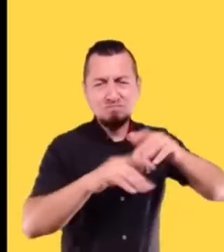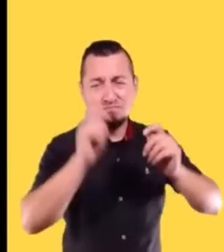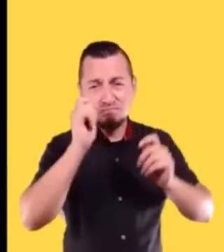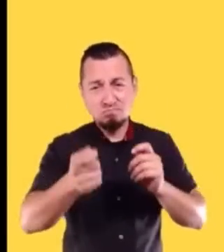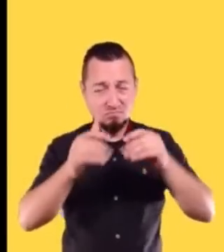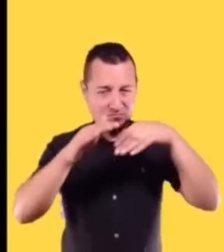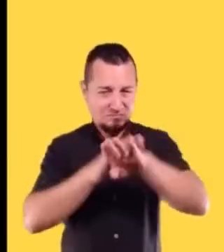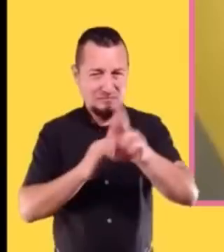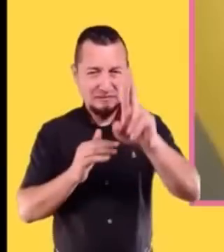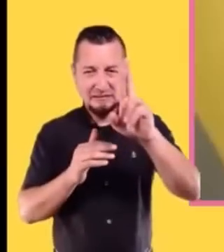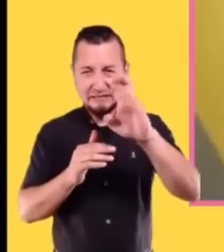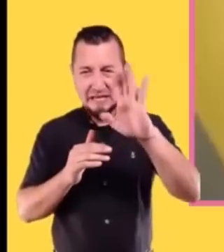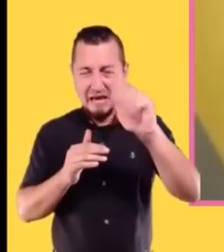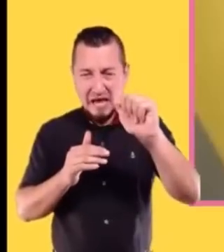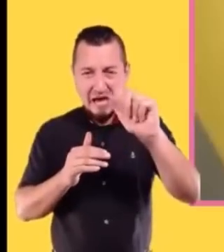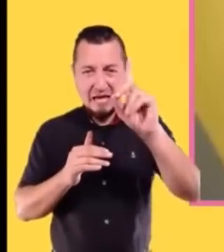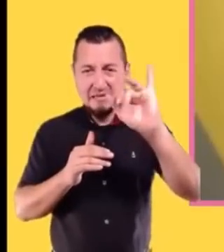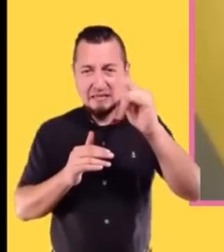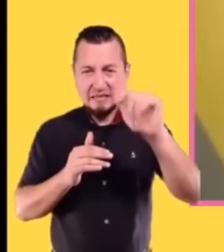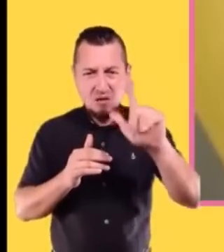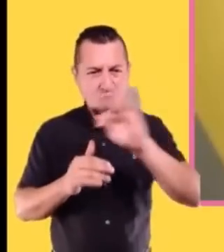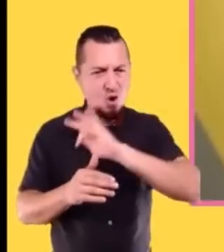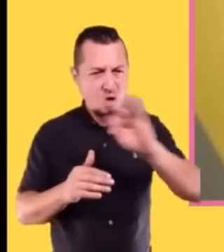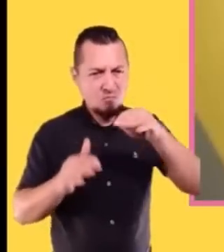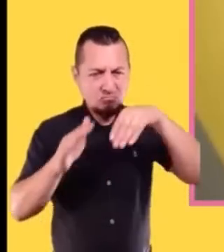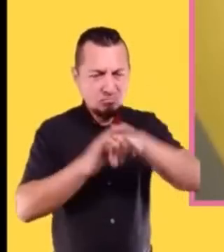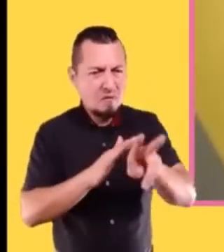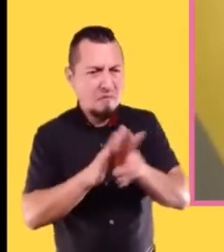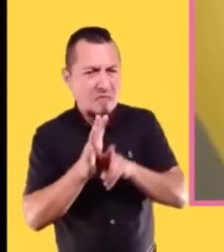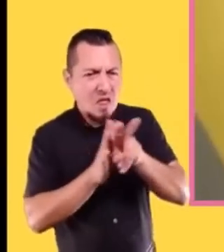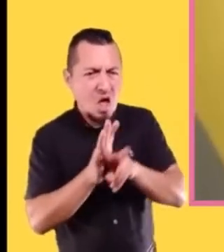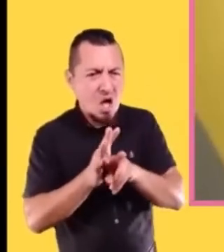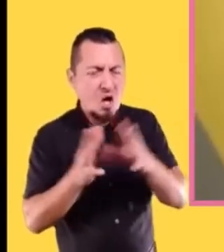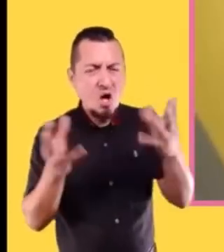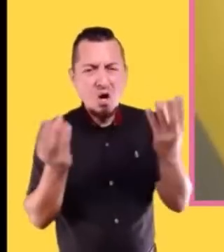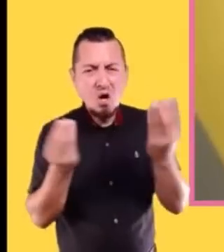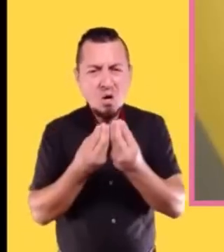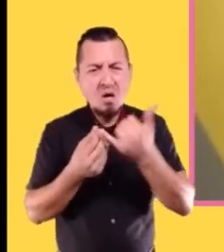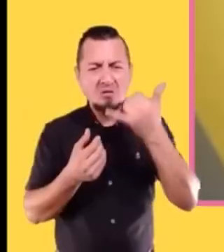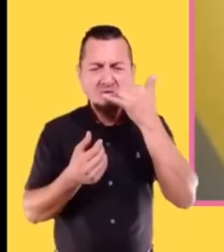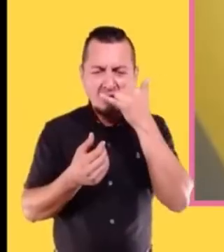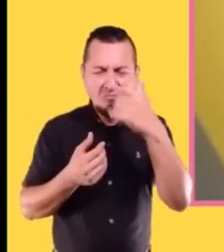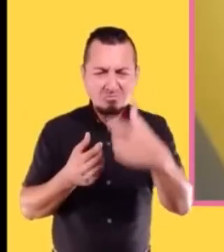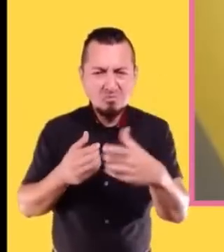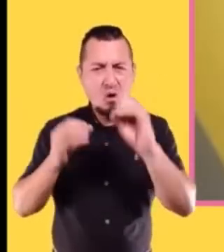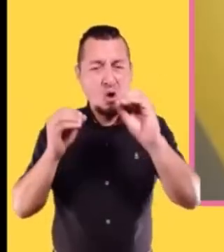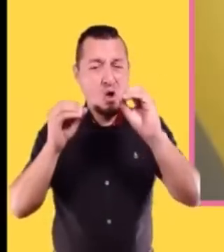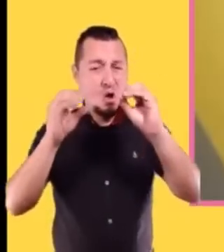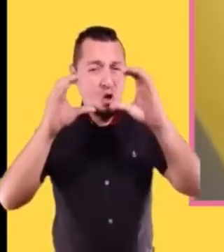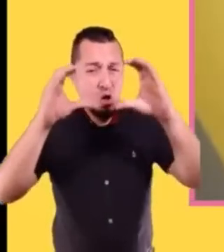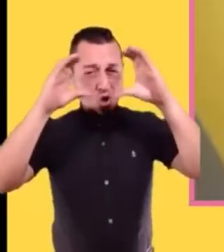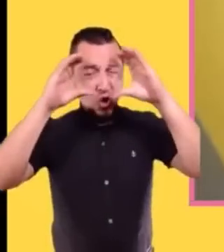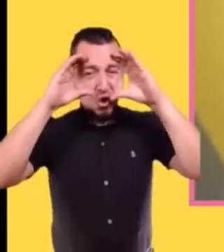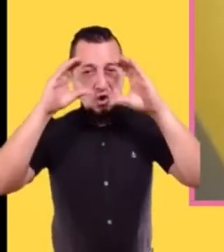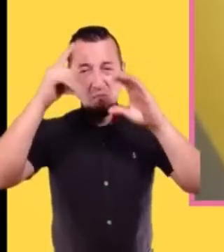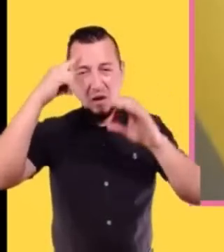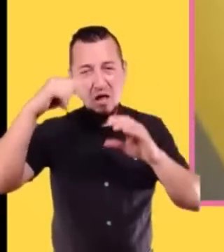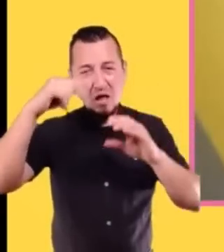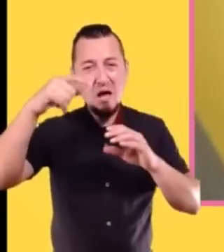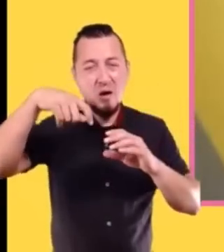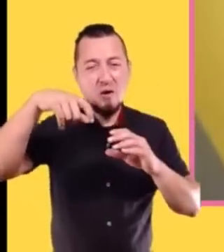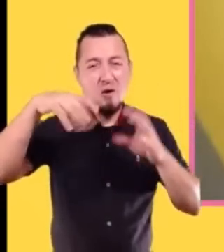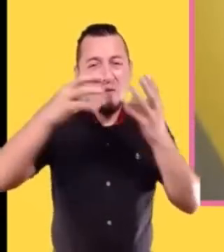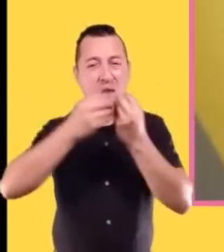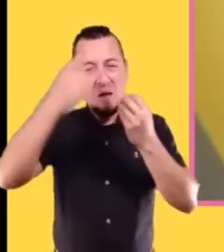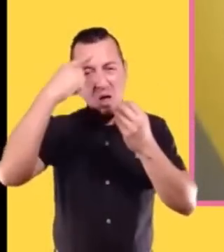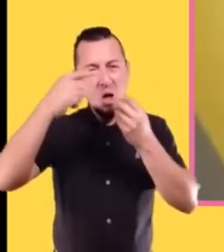Digital a la que mostré hace un momento, pueden ver estos videos, ya sea con un celular o con unos lentes especiales. Es decir, nos estamos preparando